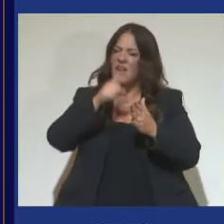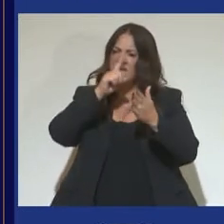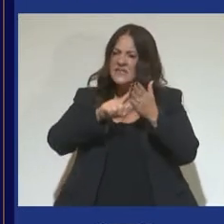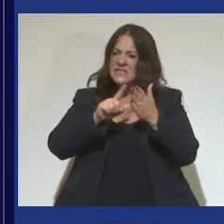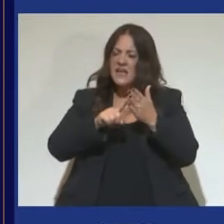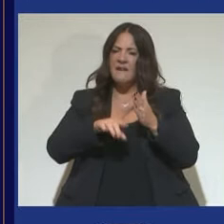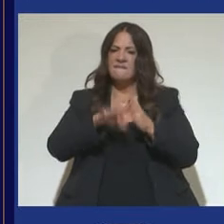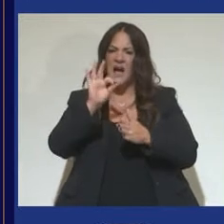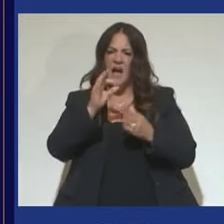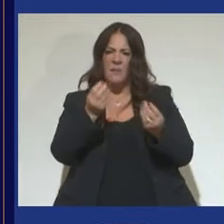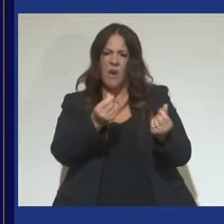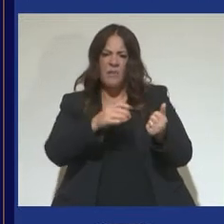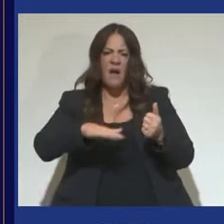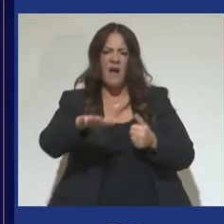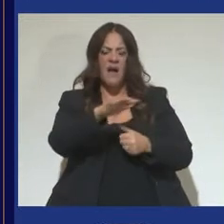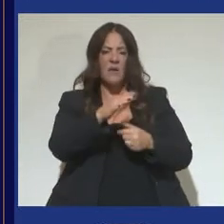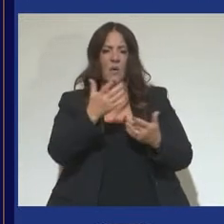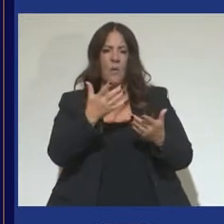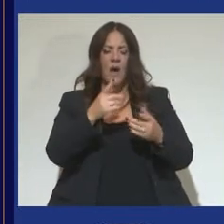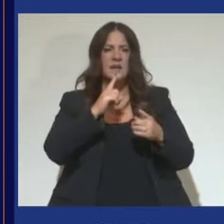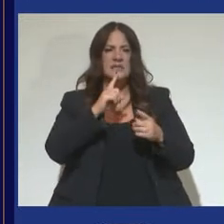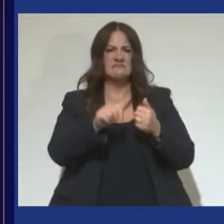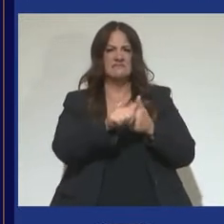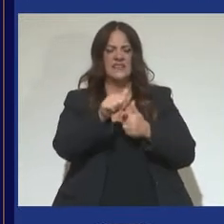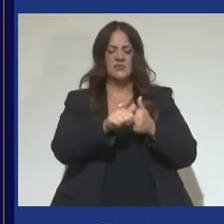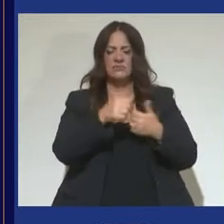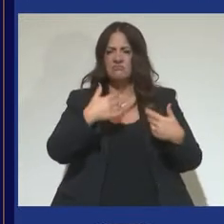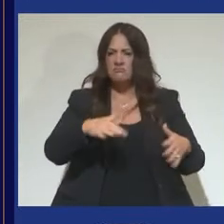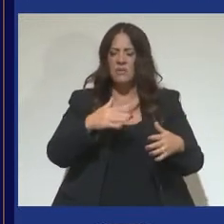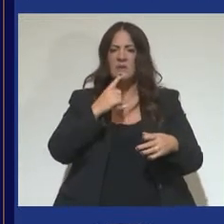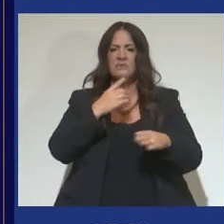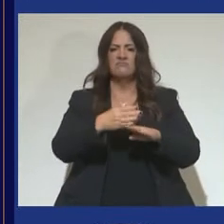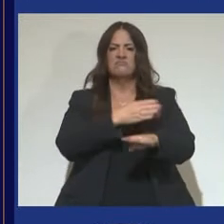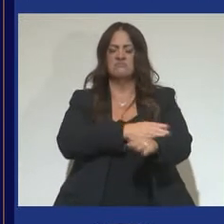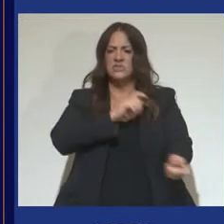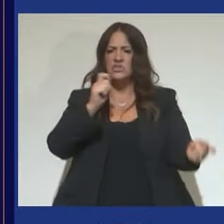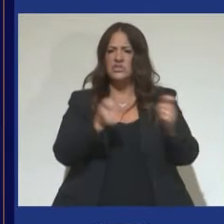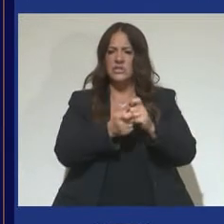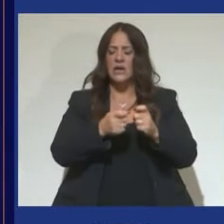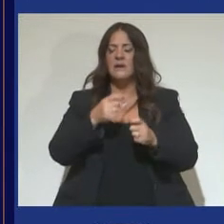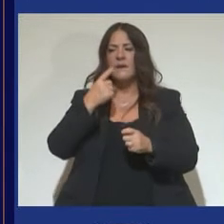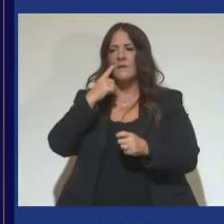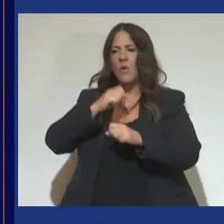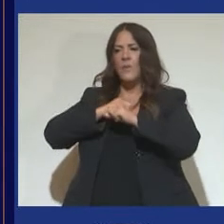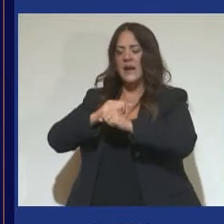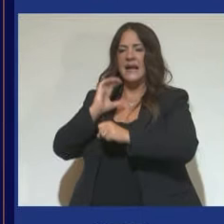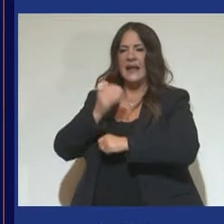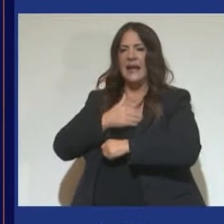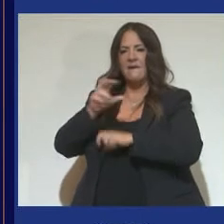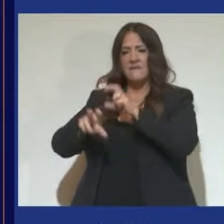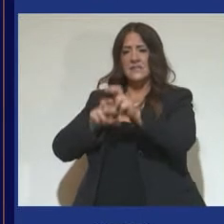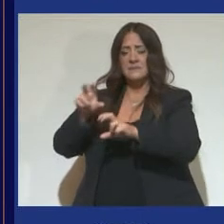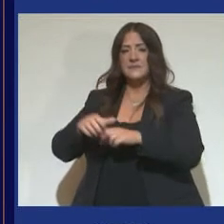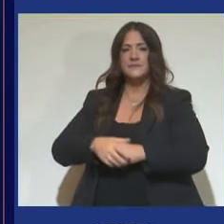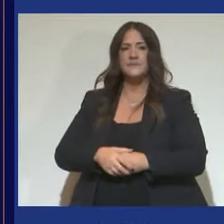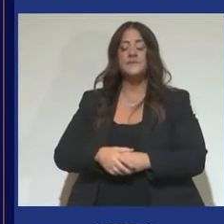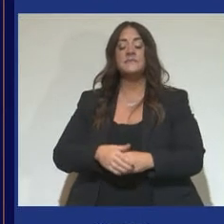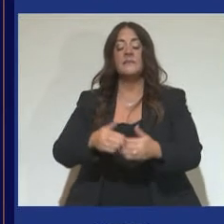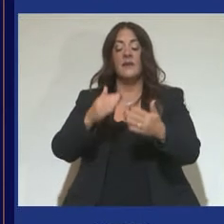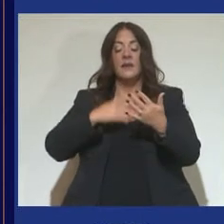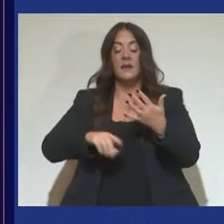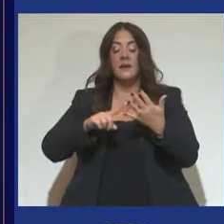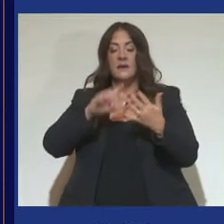a investigar estas propiedades contaminadas y verlas como prioridad desde el punto de vista de la salud